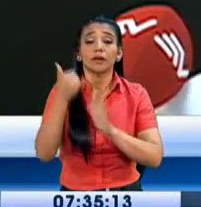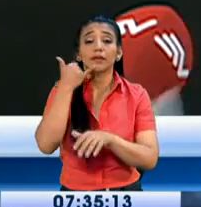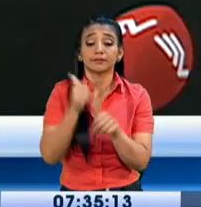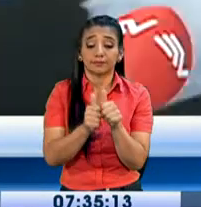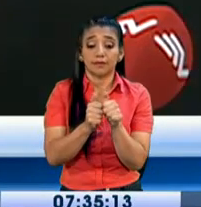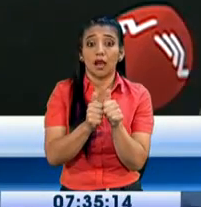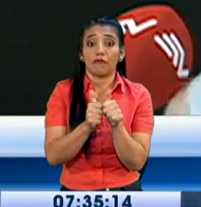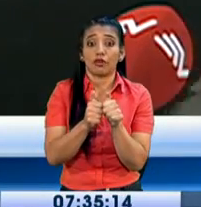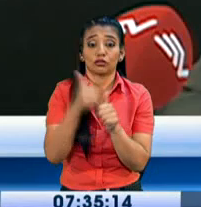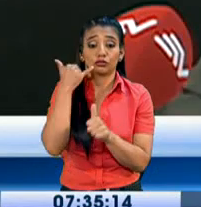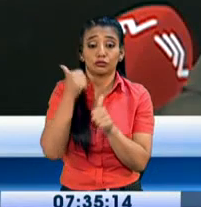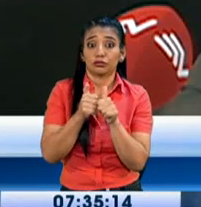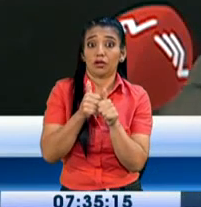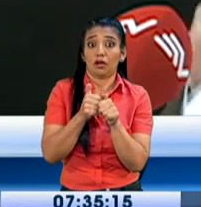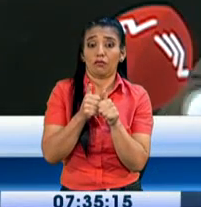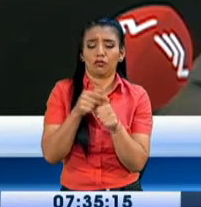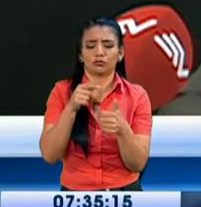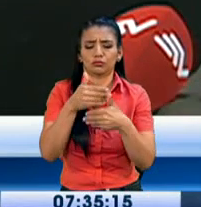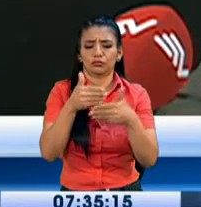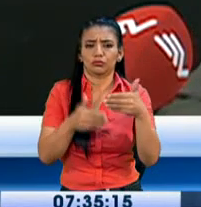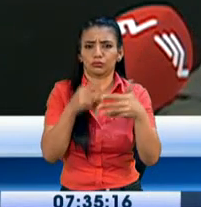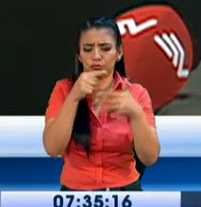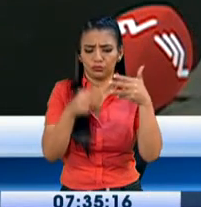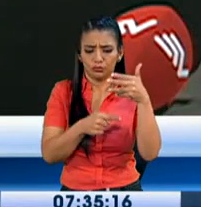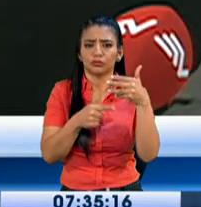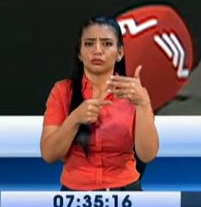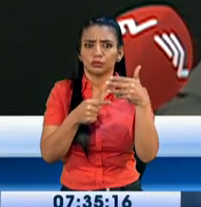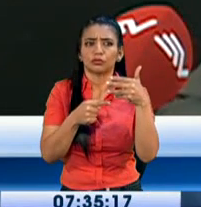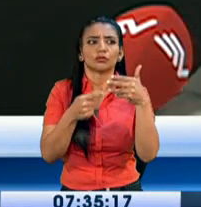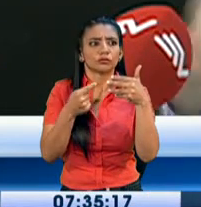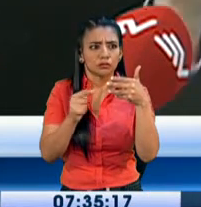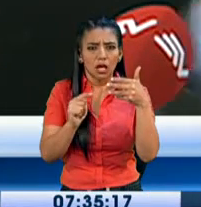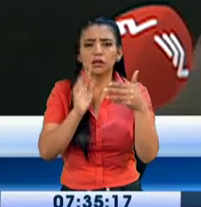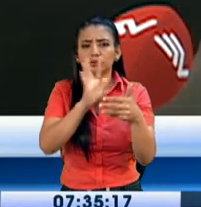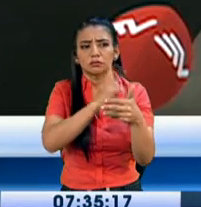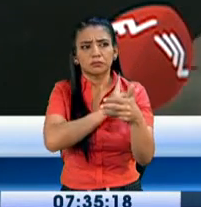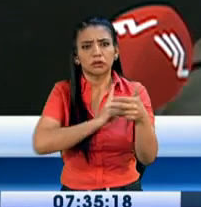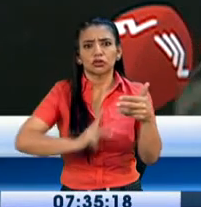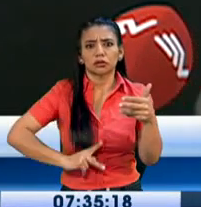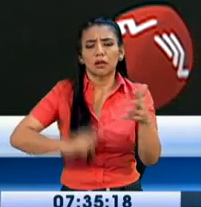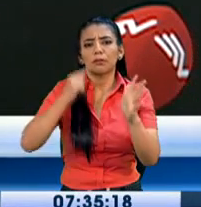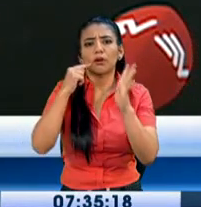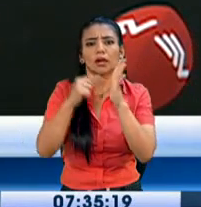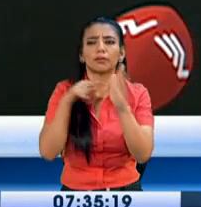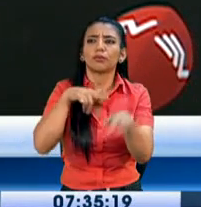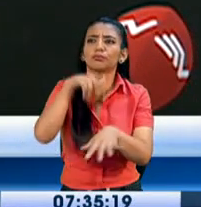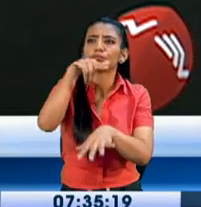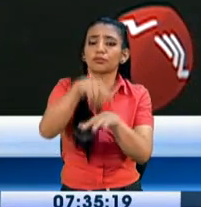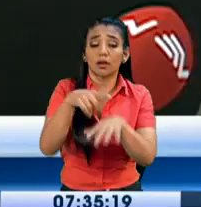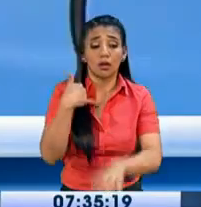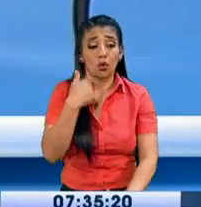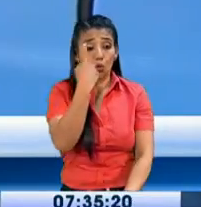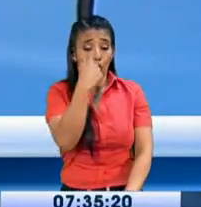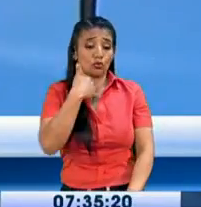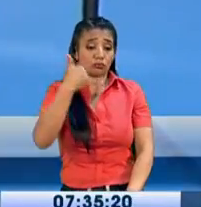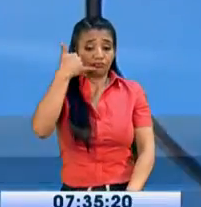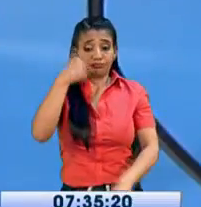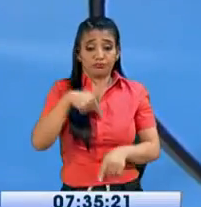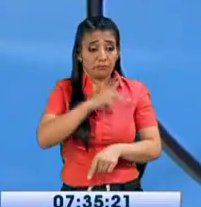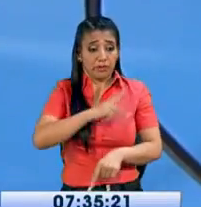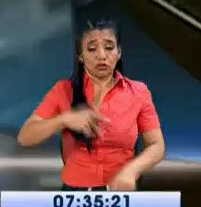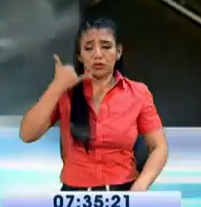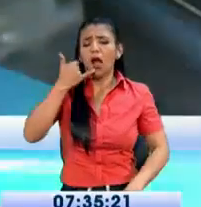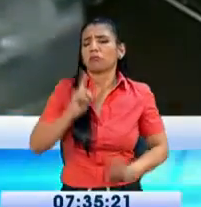teléfonos celulares que están considerados ya como los efectos personales en salas de arribo internacionales.